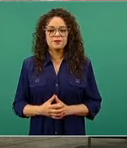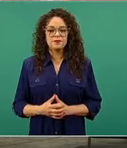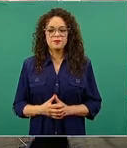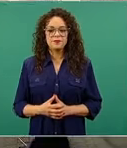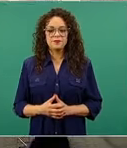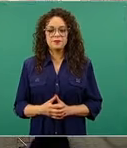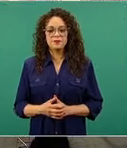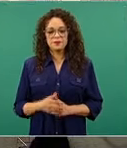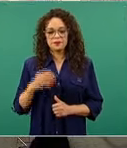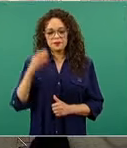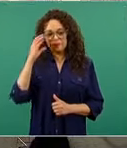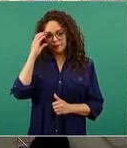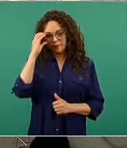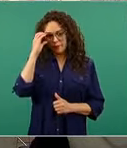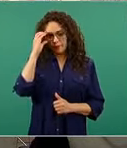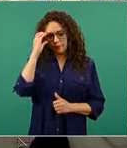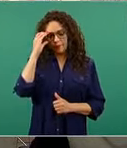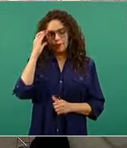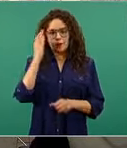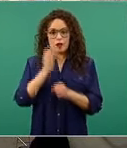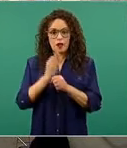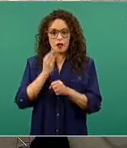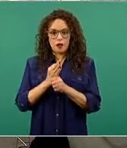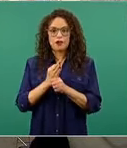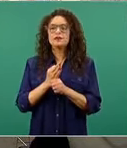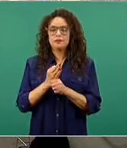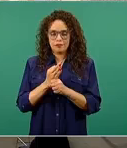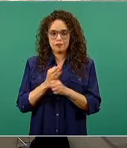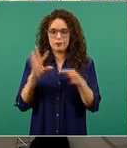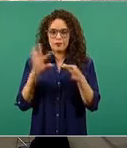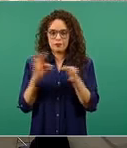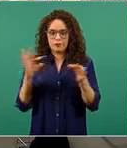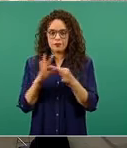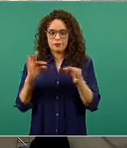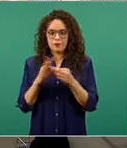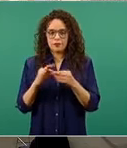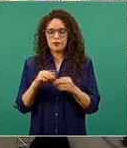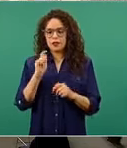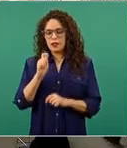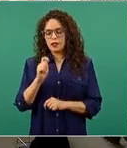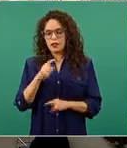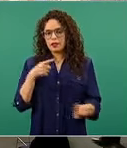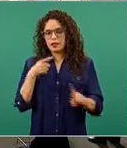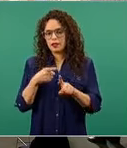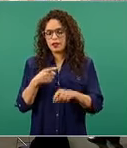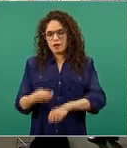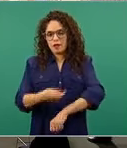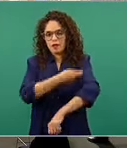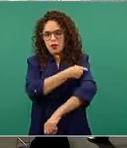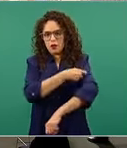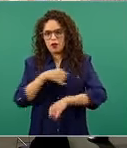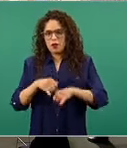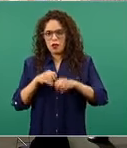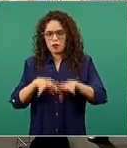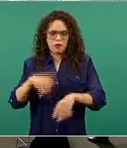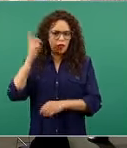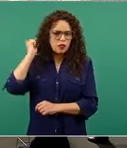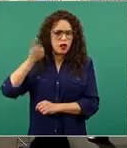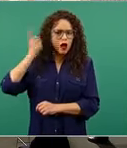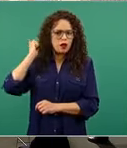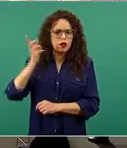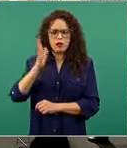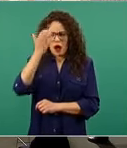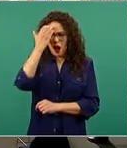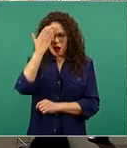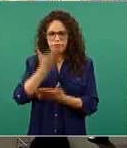Vamos a ir con celeridad en el informe de vacunas. La curva de distribución diaria de vacunas que ya